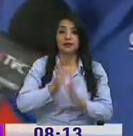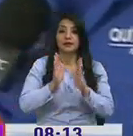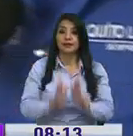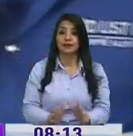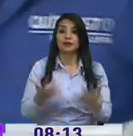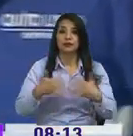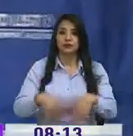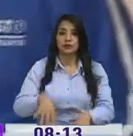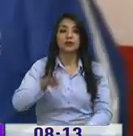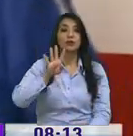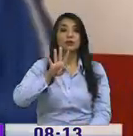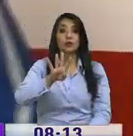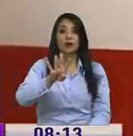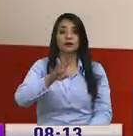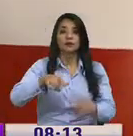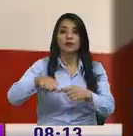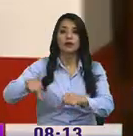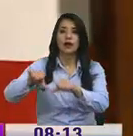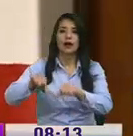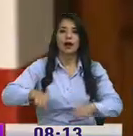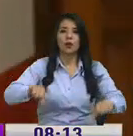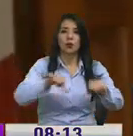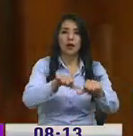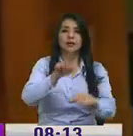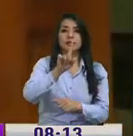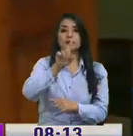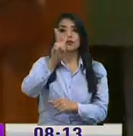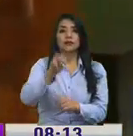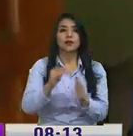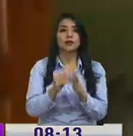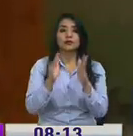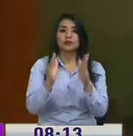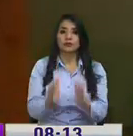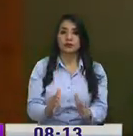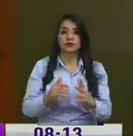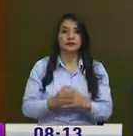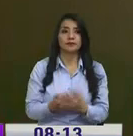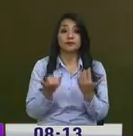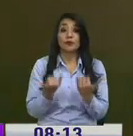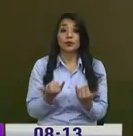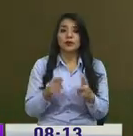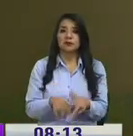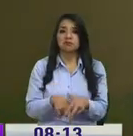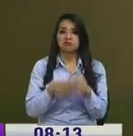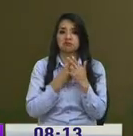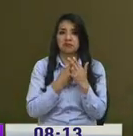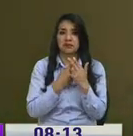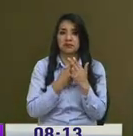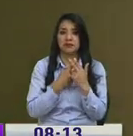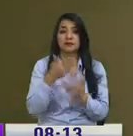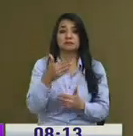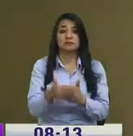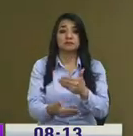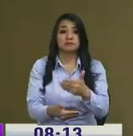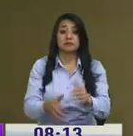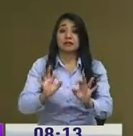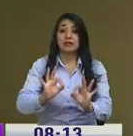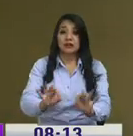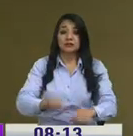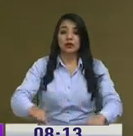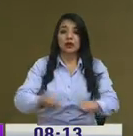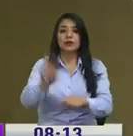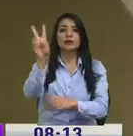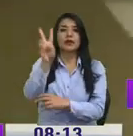dice, son 4 aulas, más o menos 120 estudiantes. Empezamos el día de hoy y posiblemente estemos entregando estas aulas el